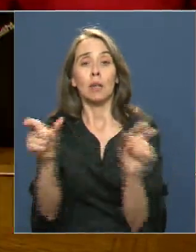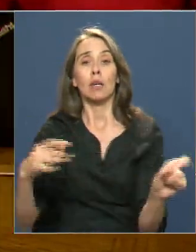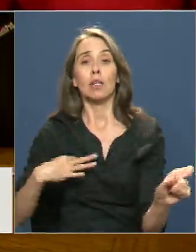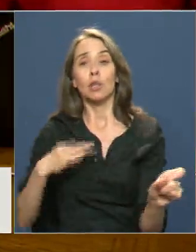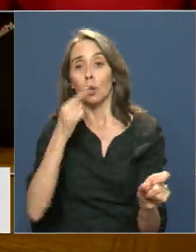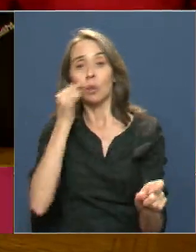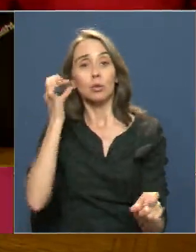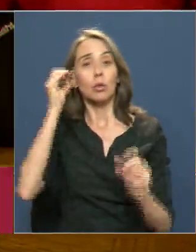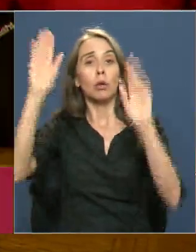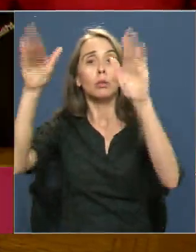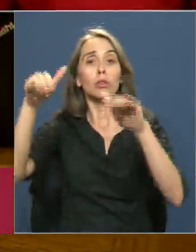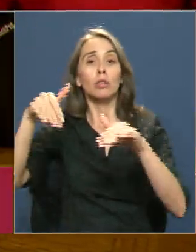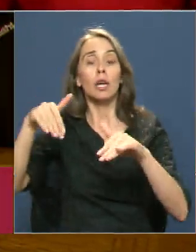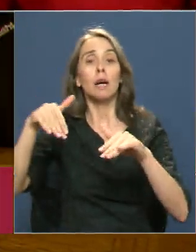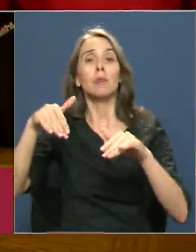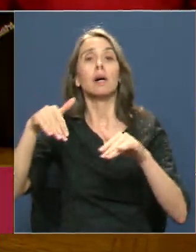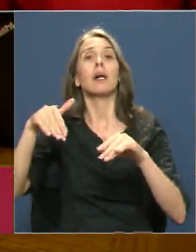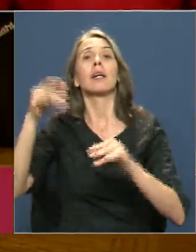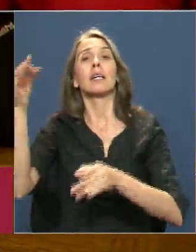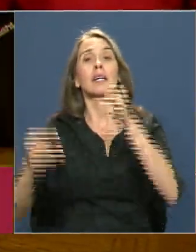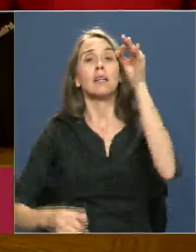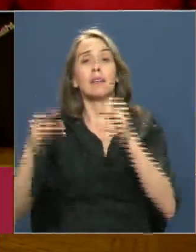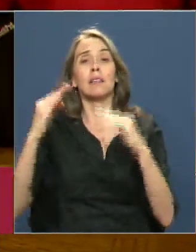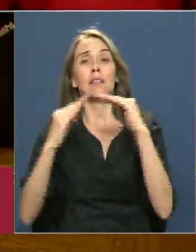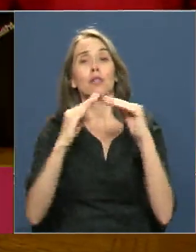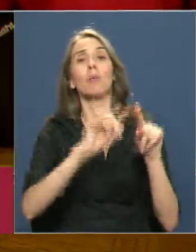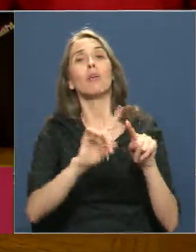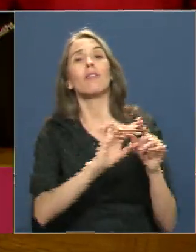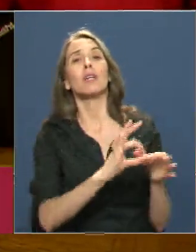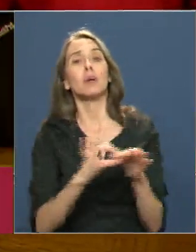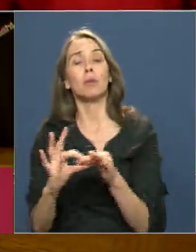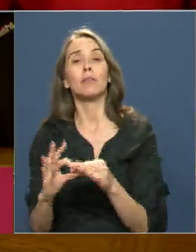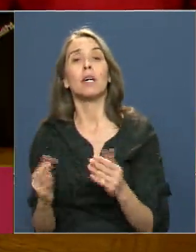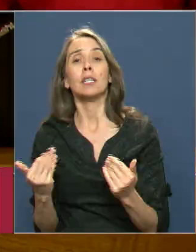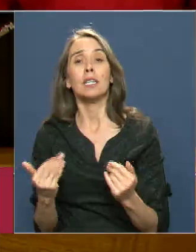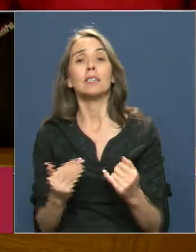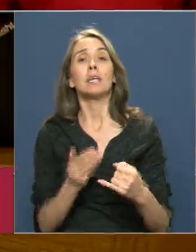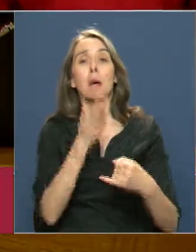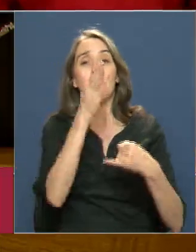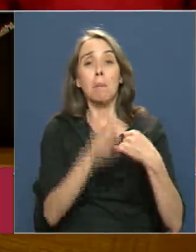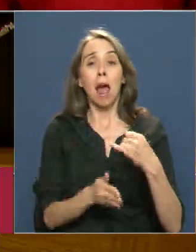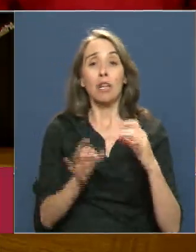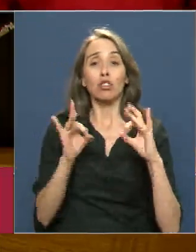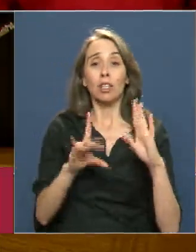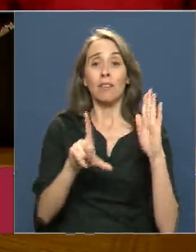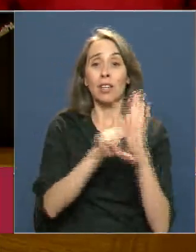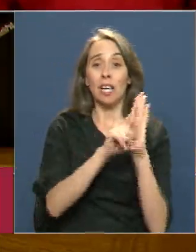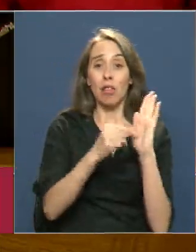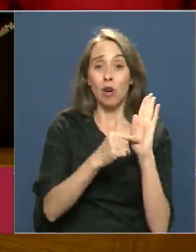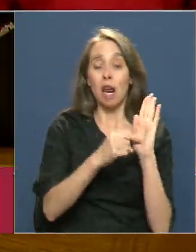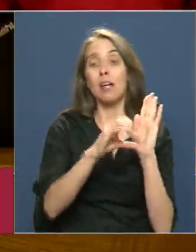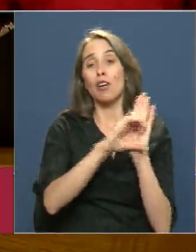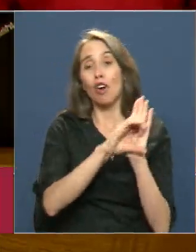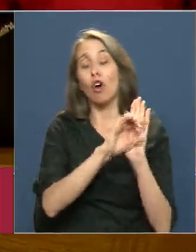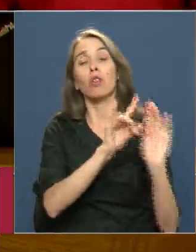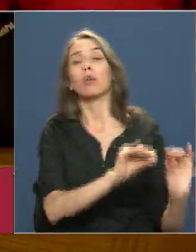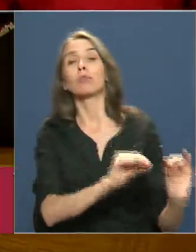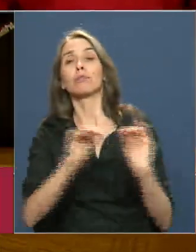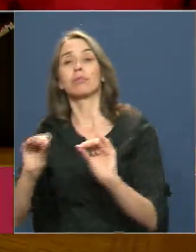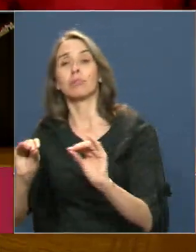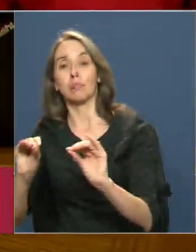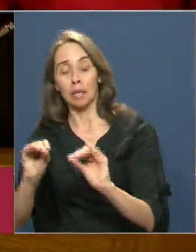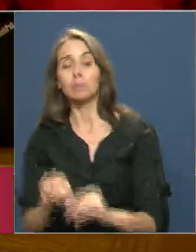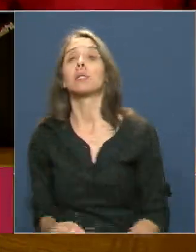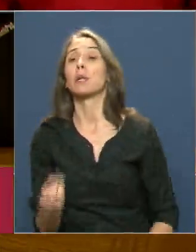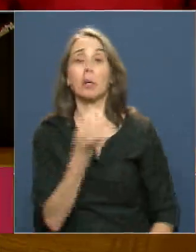ciudadanos convocados por distintas razones en los tribunales de justicia y que requieren movilizar los plazos. ¿Ahora sí? Sí, presidente. Muy bien.